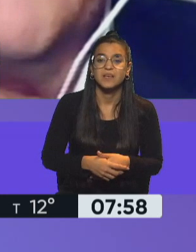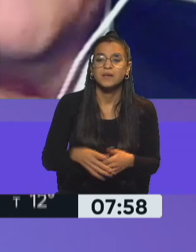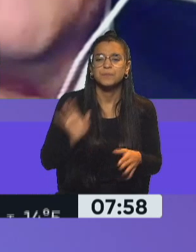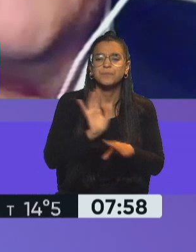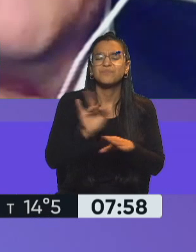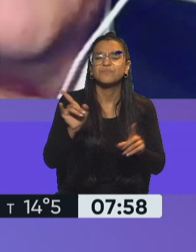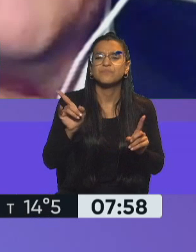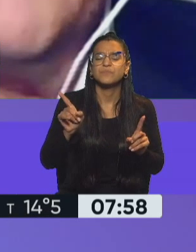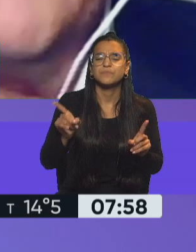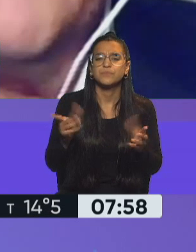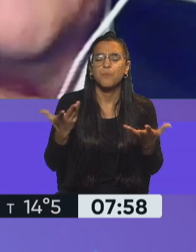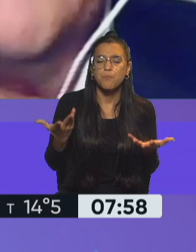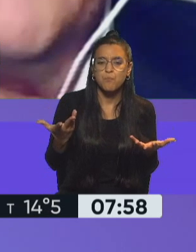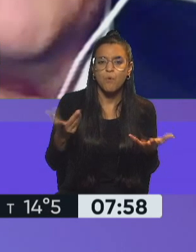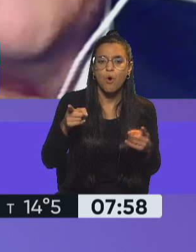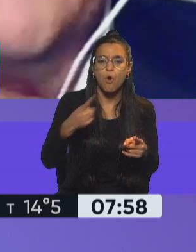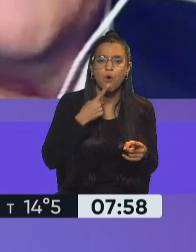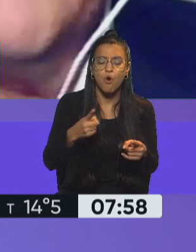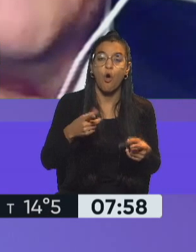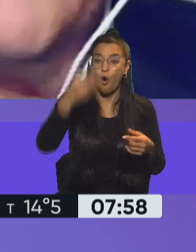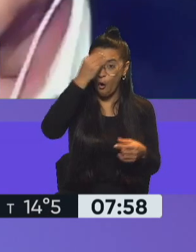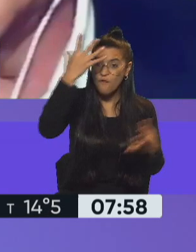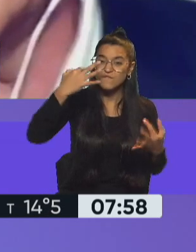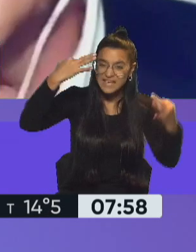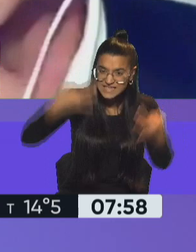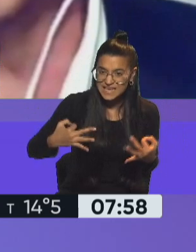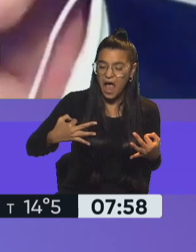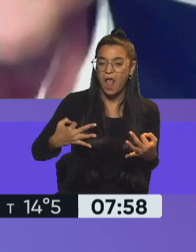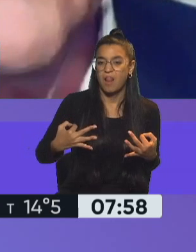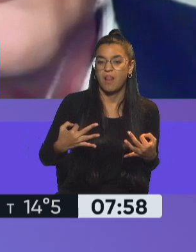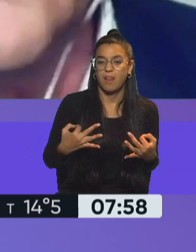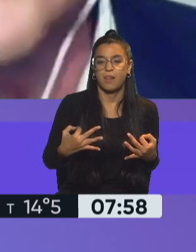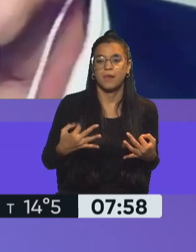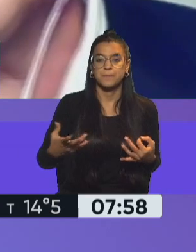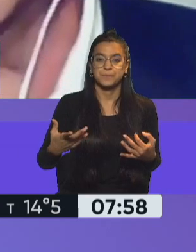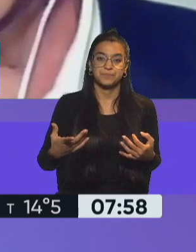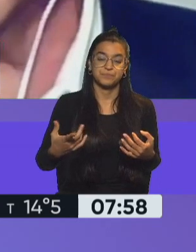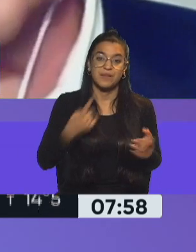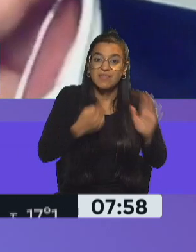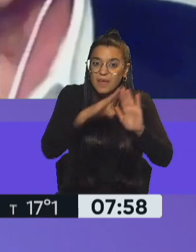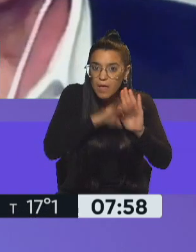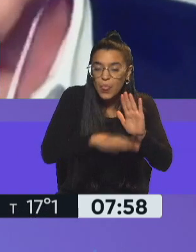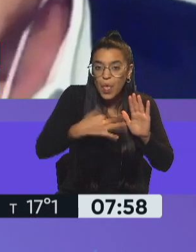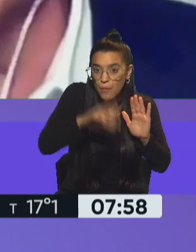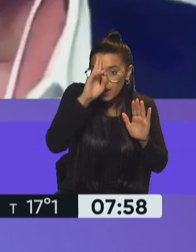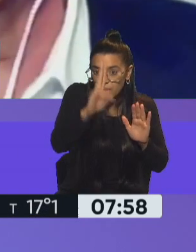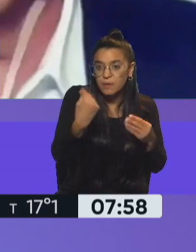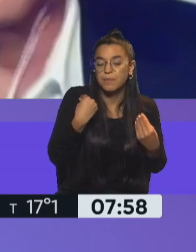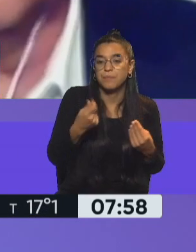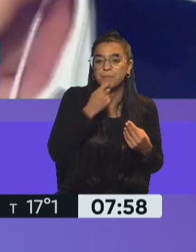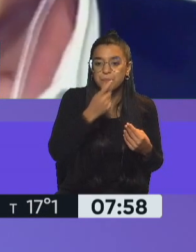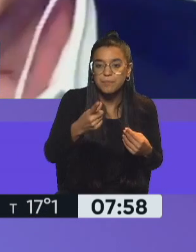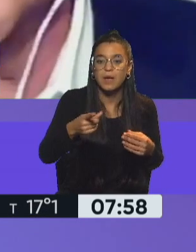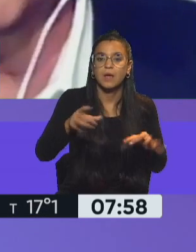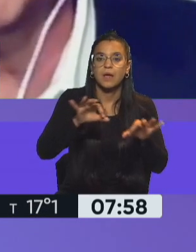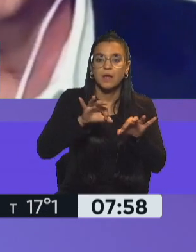vez de utilizar el canal oficial y el canal que está establecido que hay que hacer, que son cables, que